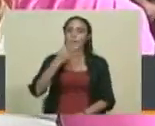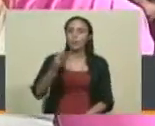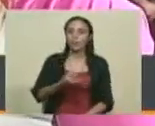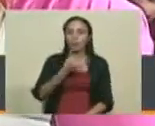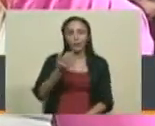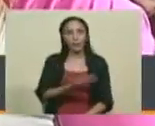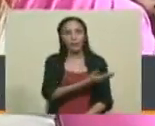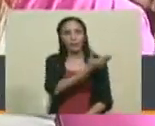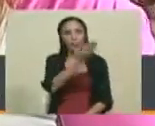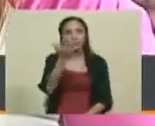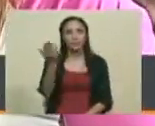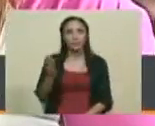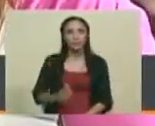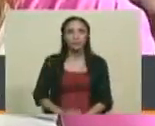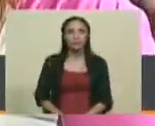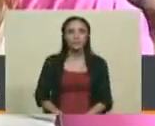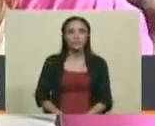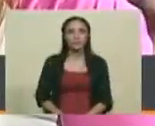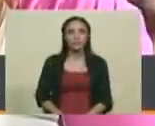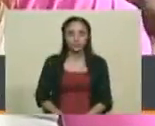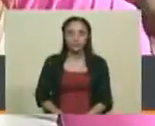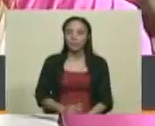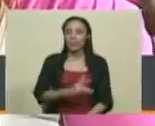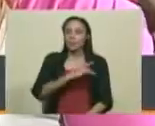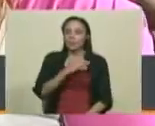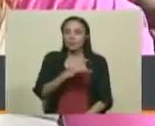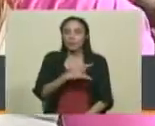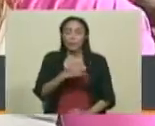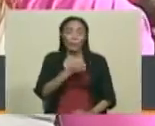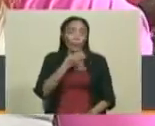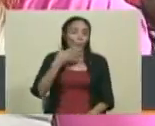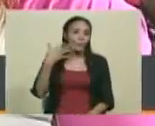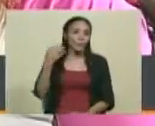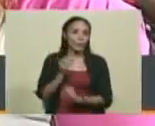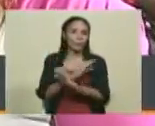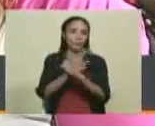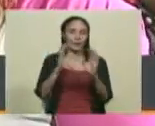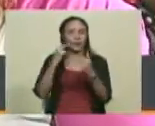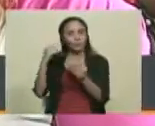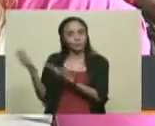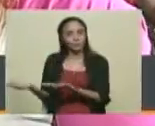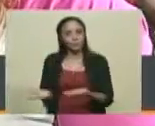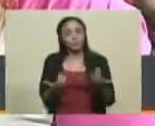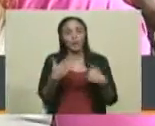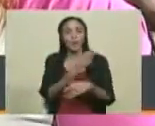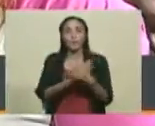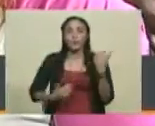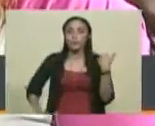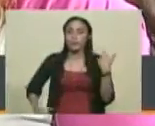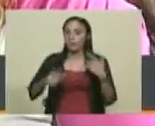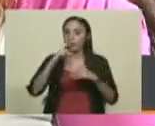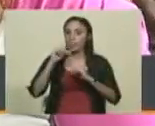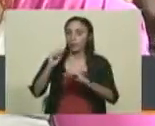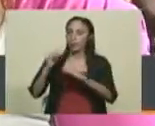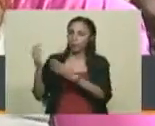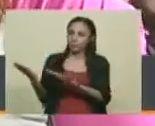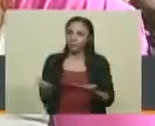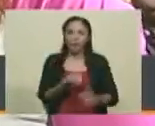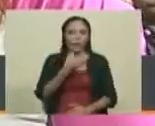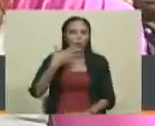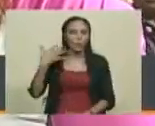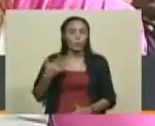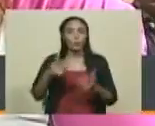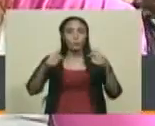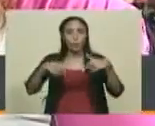al pueblo venezolano. Realmente nos sentimos orgullosos de tener a nuestro presidente Nicolás Maduro Moro, el